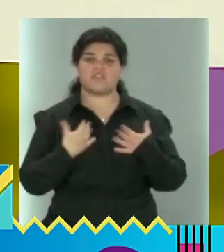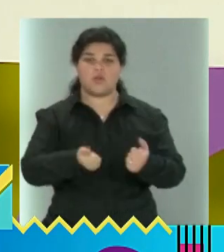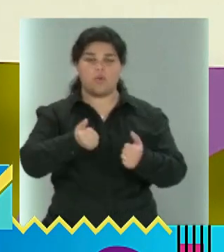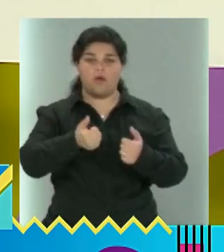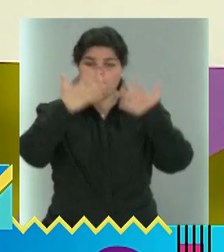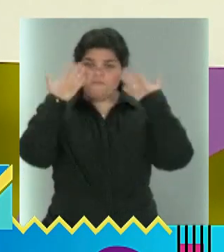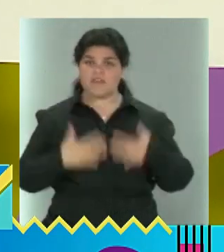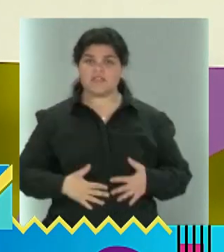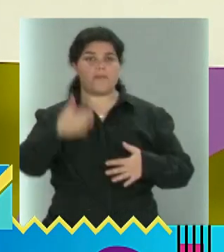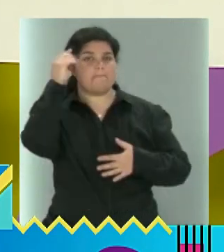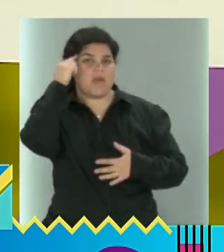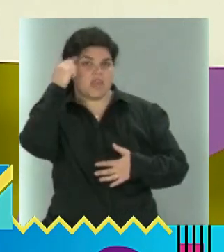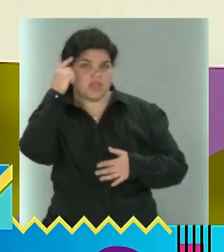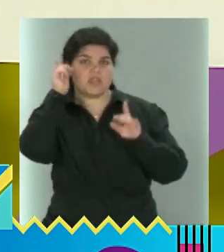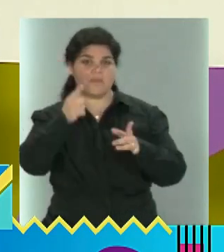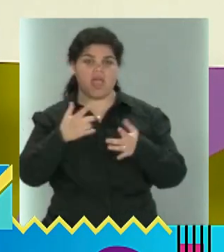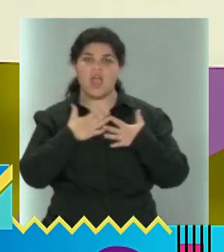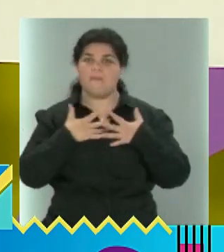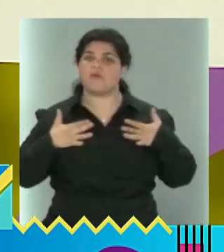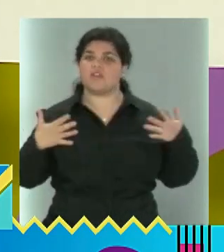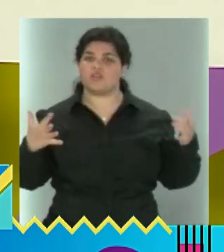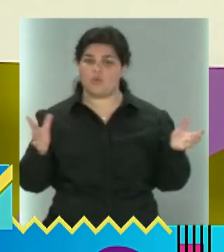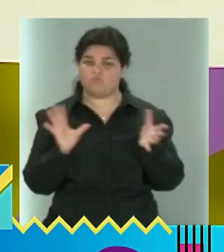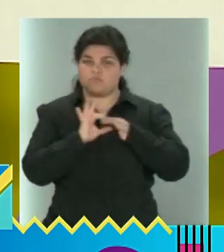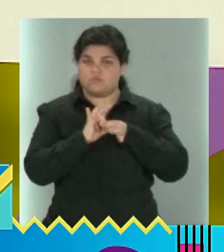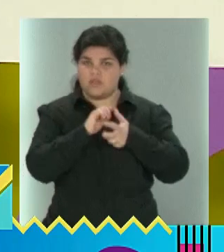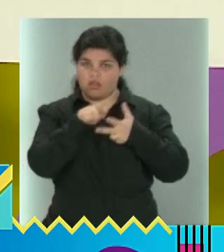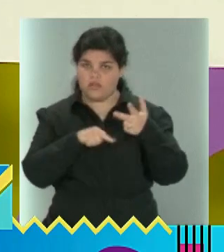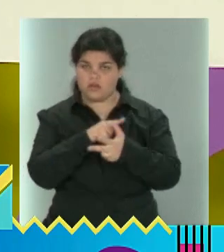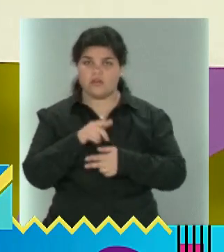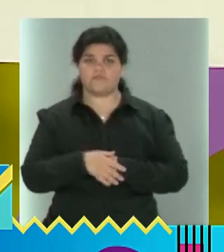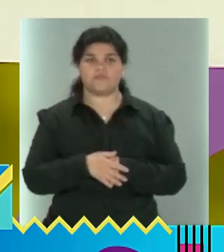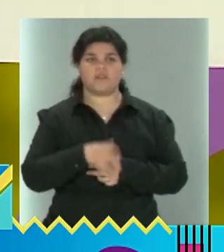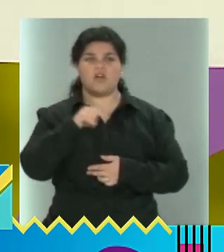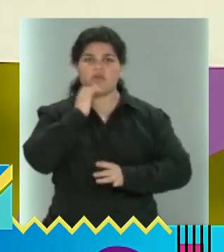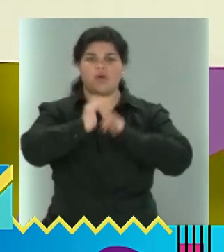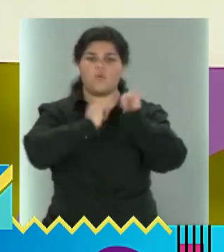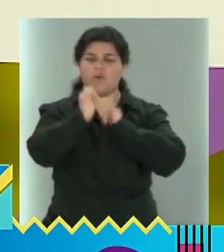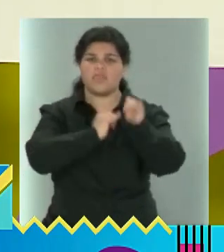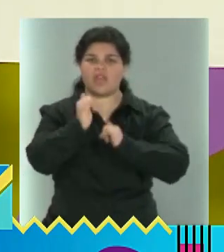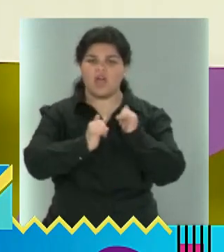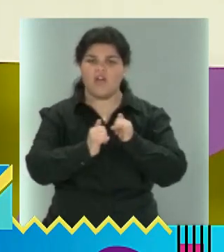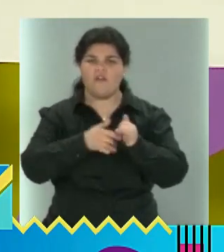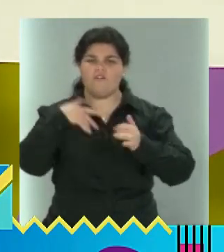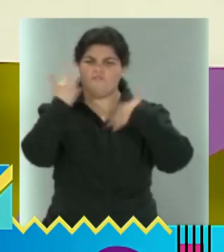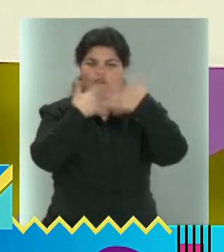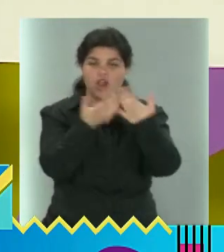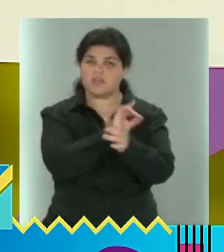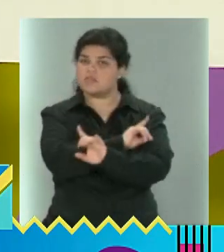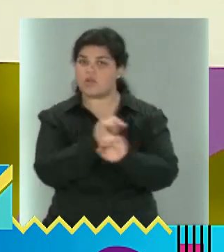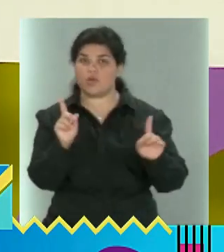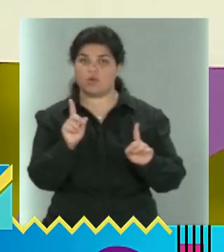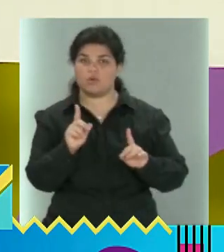todo eso le vamos a dar lugar hoy en Distintos Parecidos. ¿Y por qué se habla tanto de la no violencia, sí, o el arte de la guerra muchas veces en